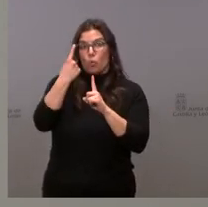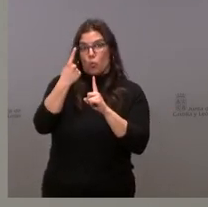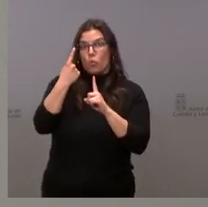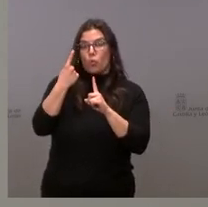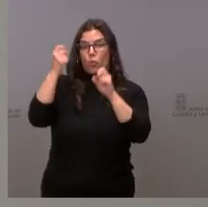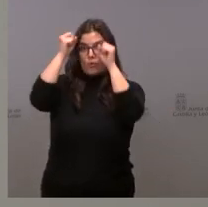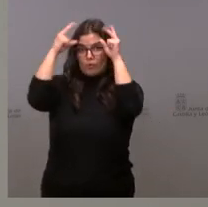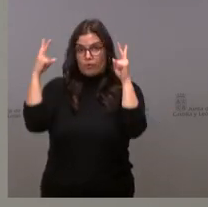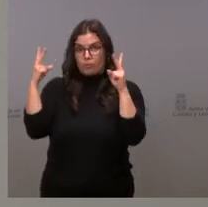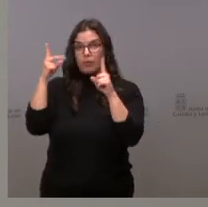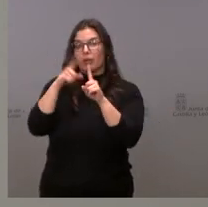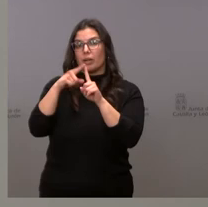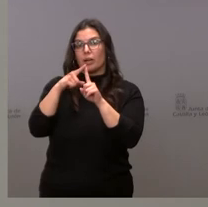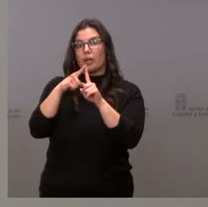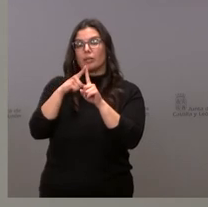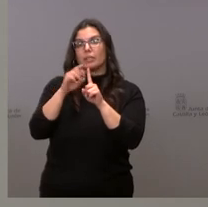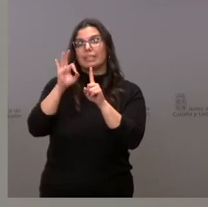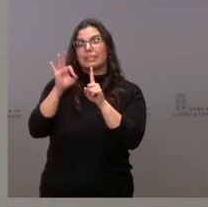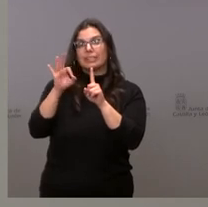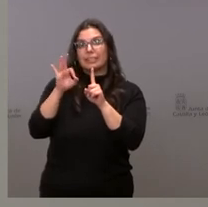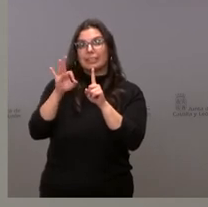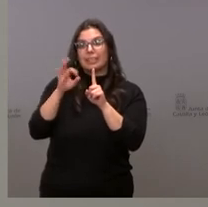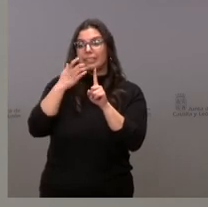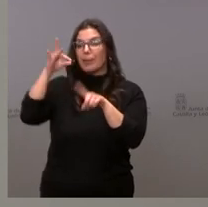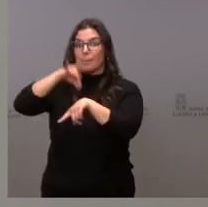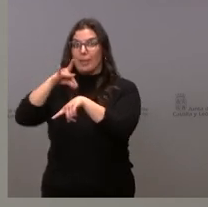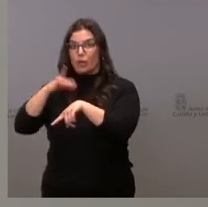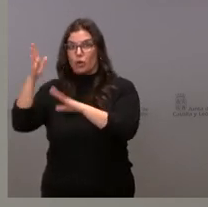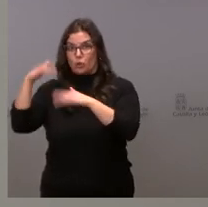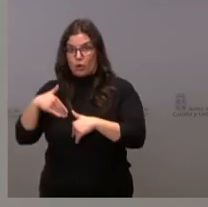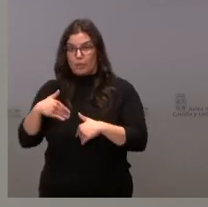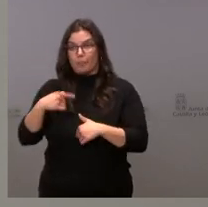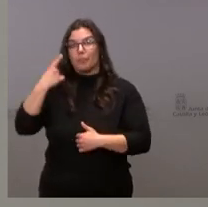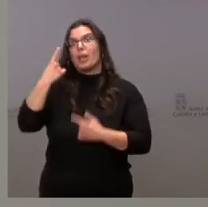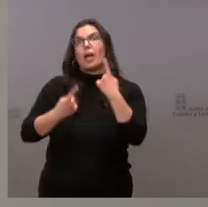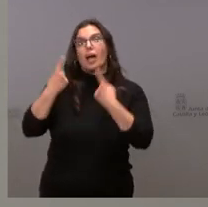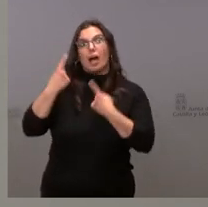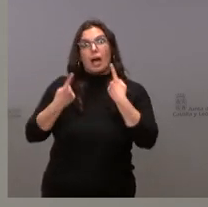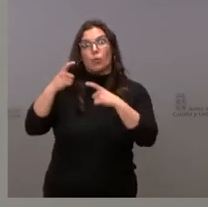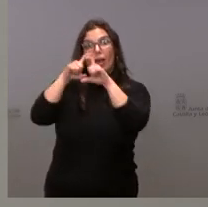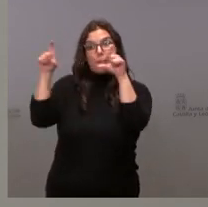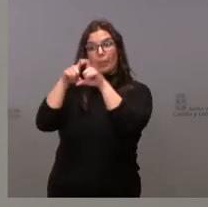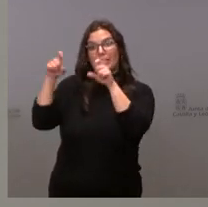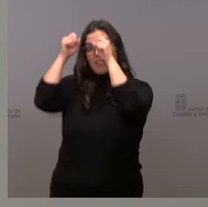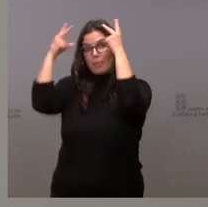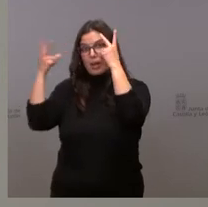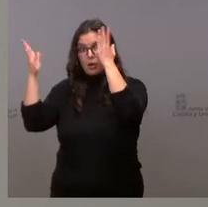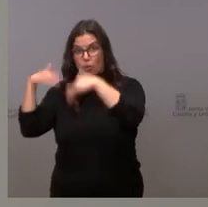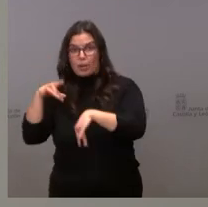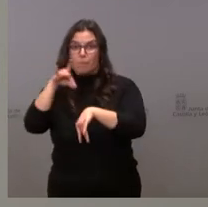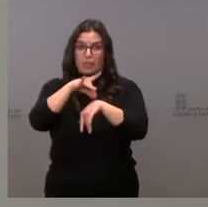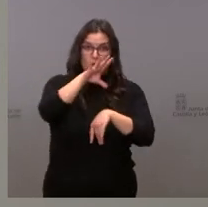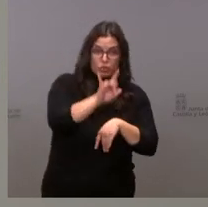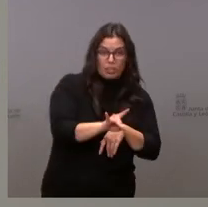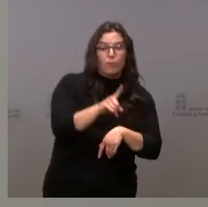enfermería en aquellas líneas que no cuentan con médico hay que tener en cuenta que algunas empresas no cuentan con enfermera pero 50 con médico y hay otras que no